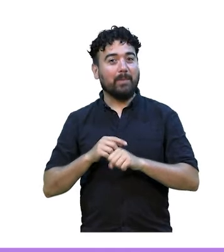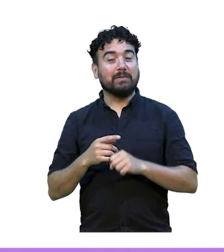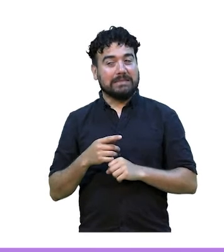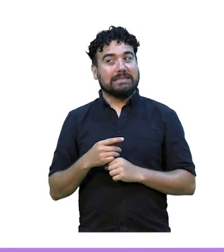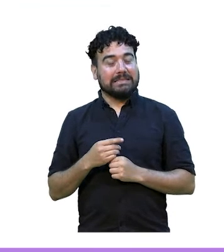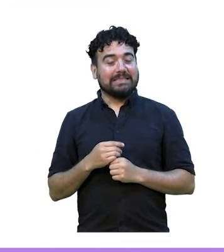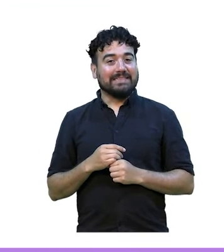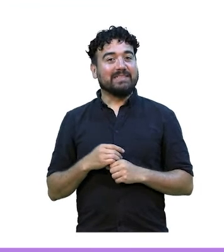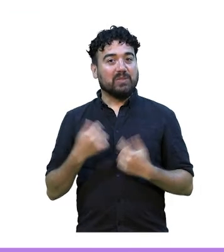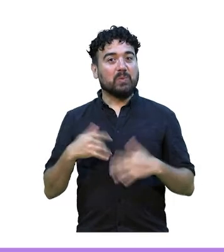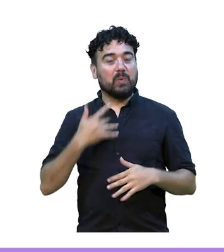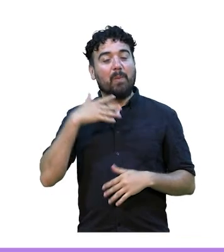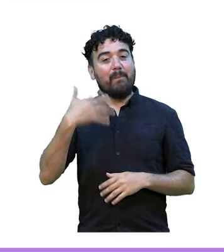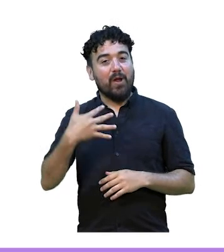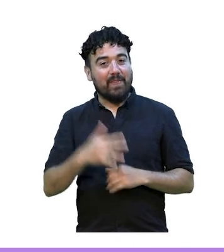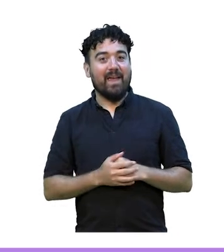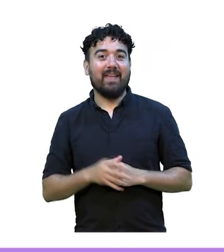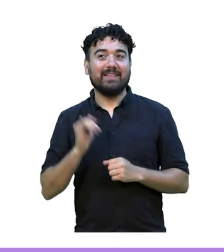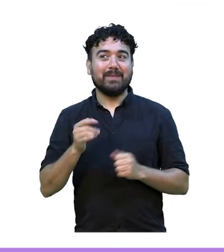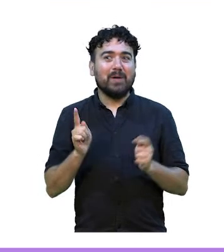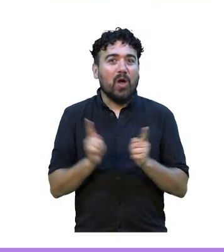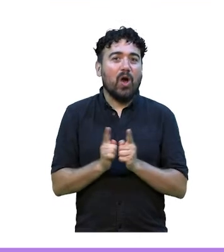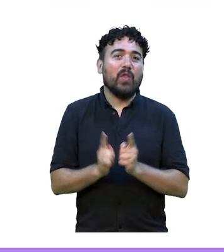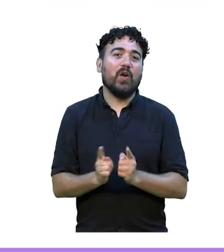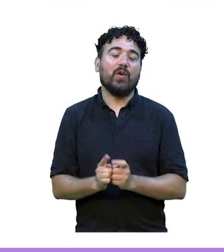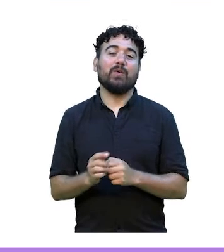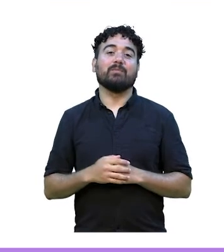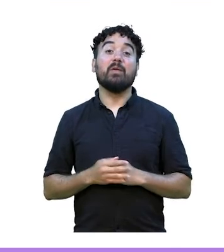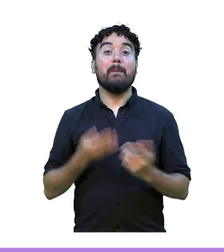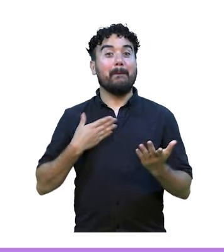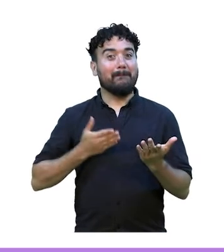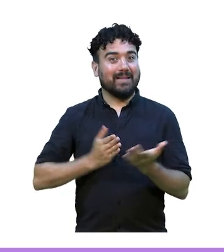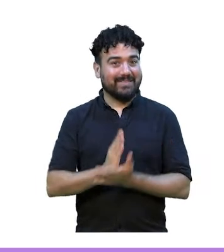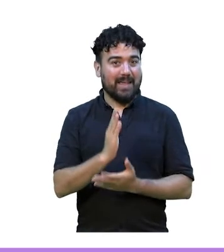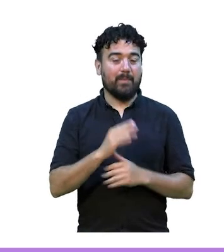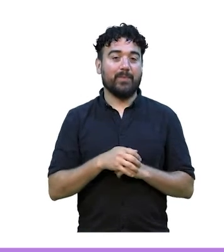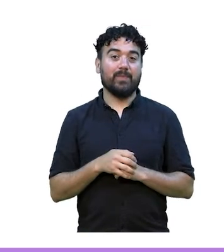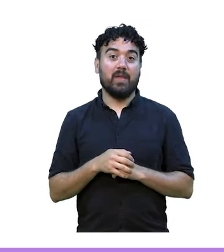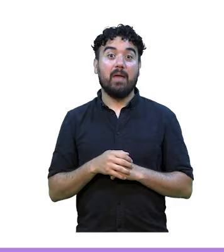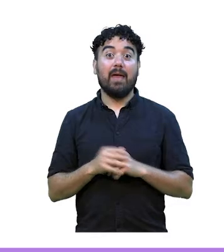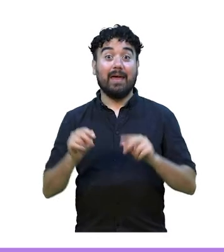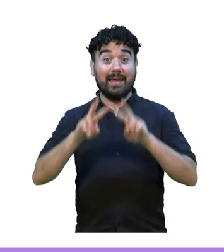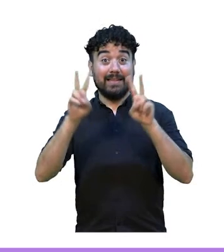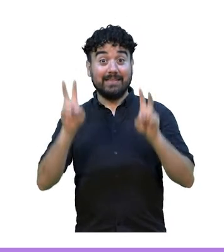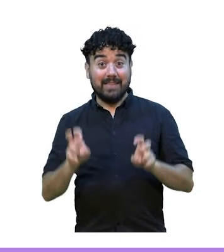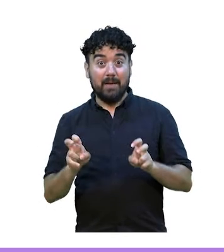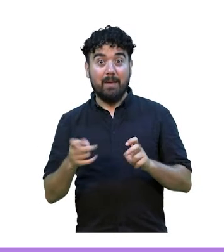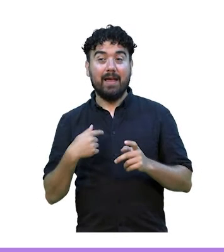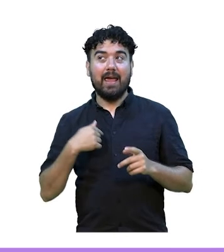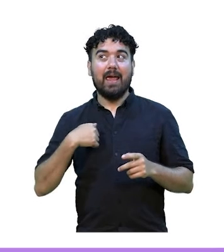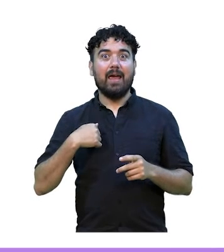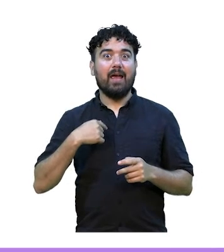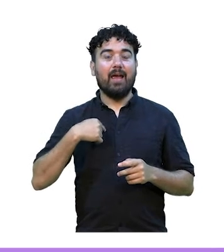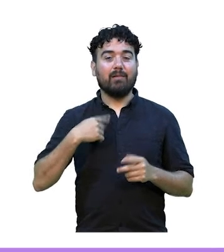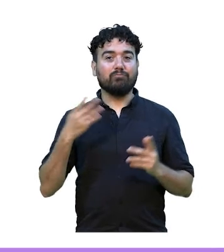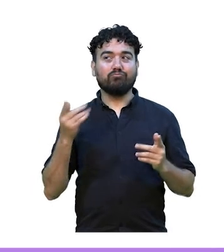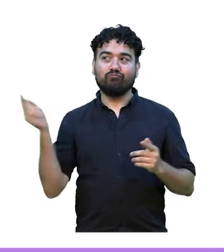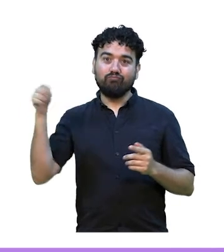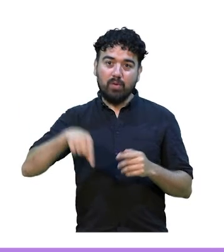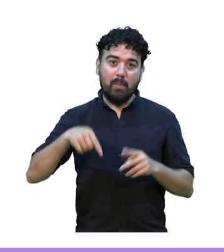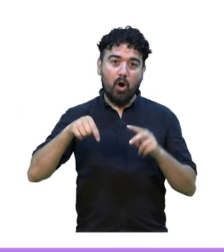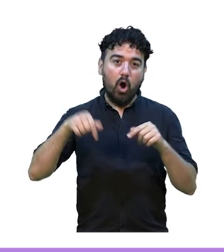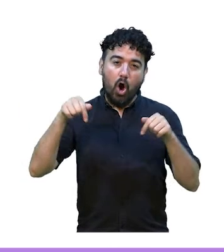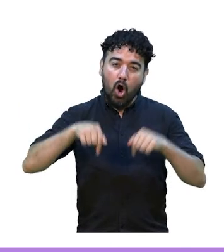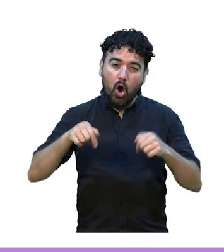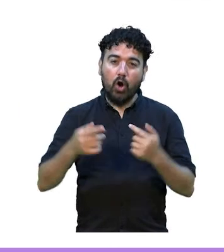aquí. Por su tiempo, que también sabemos que es bastante valioso y siempre acotado, así que partamos. Y para entrar en la materia